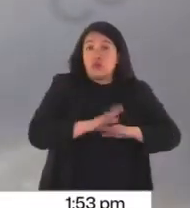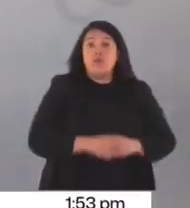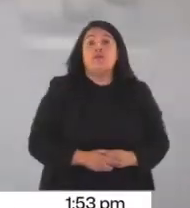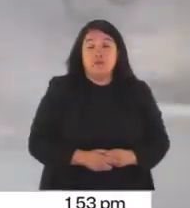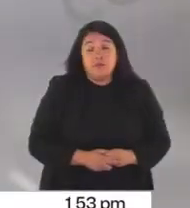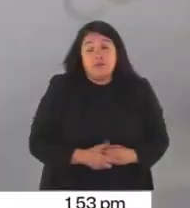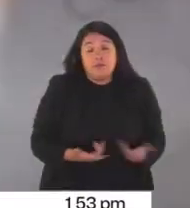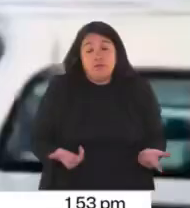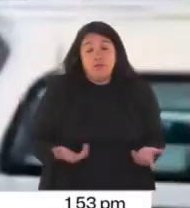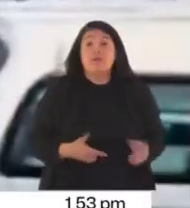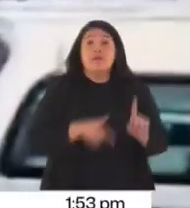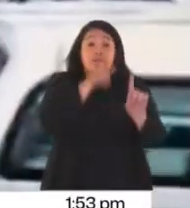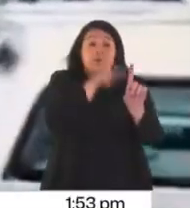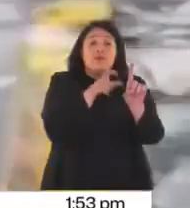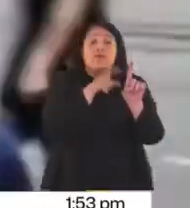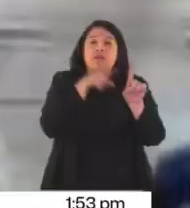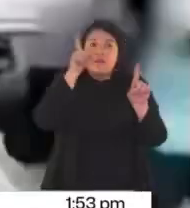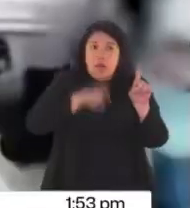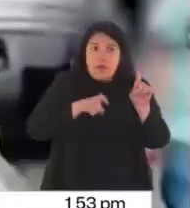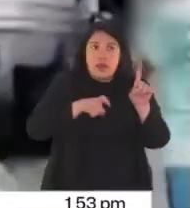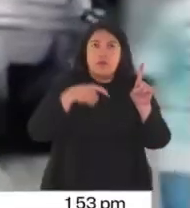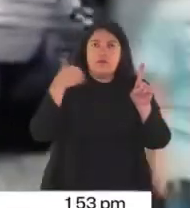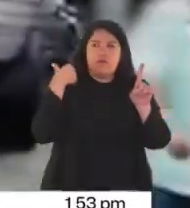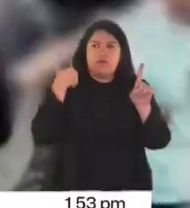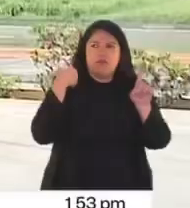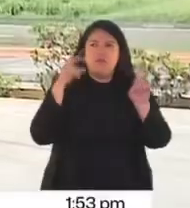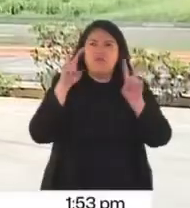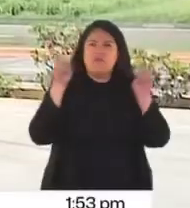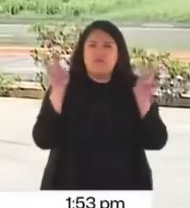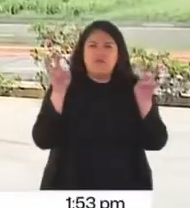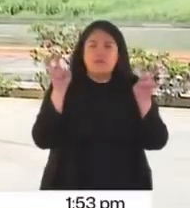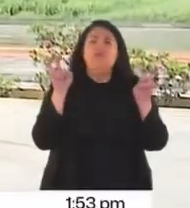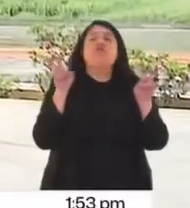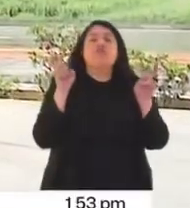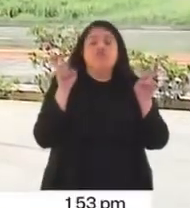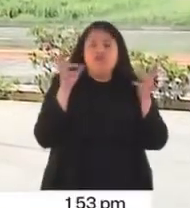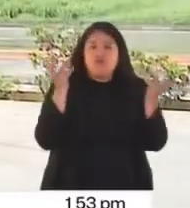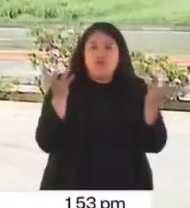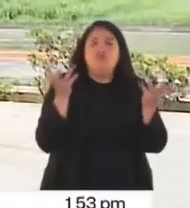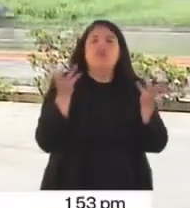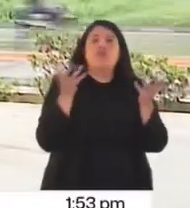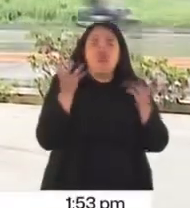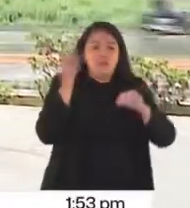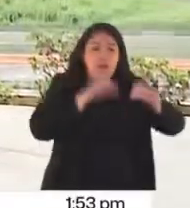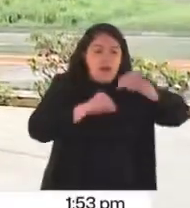Esta persona deberá responder por los delitos de porte, fabricación y